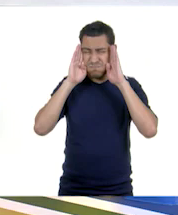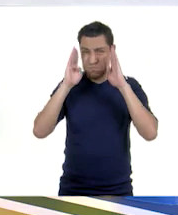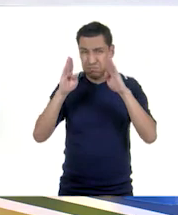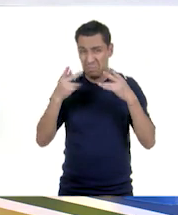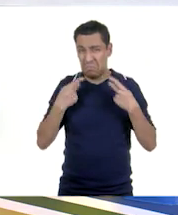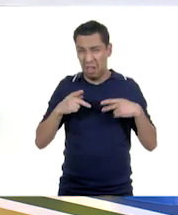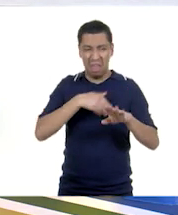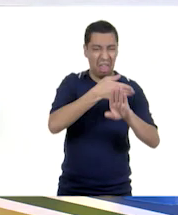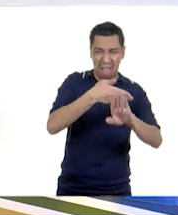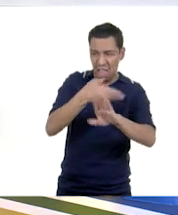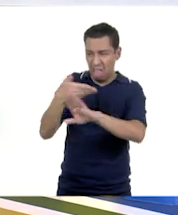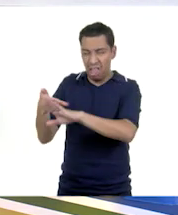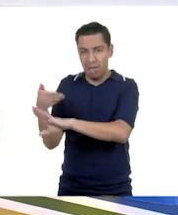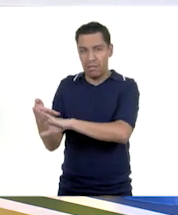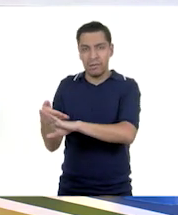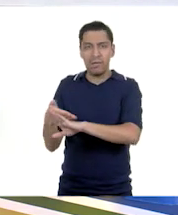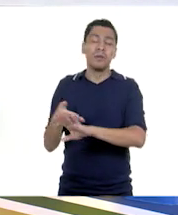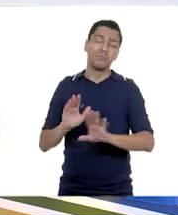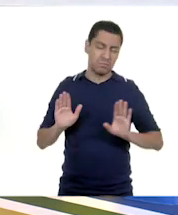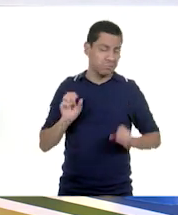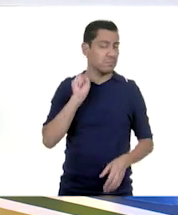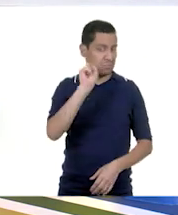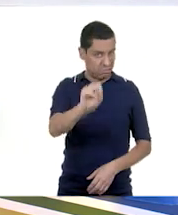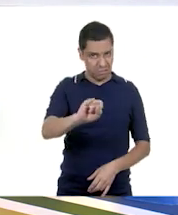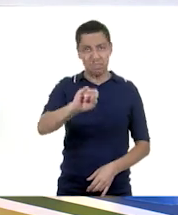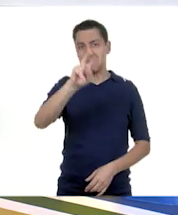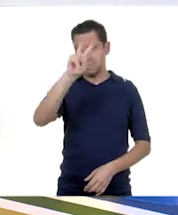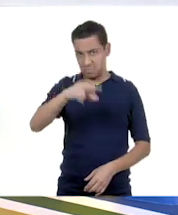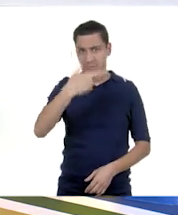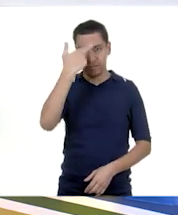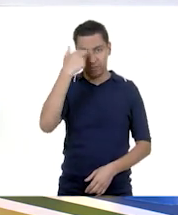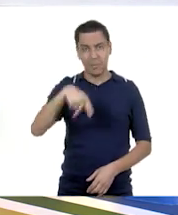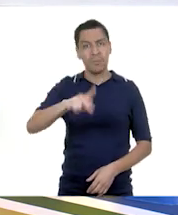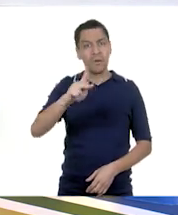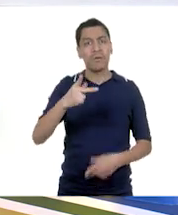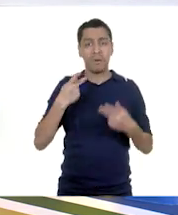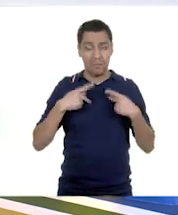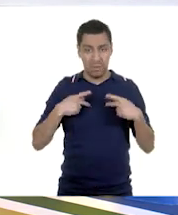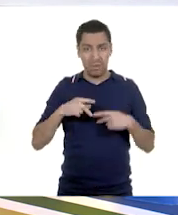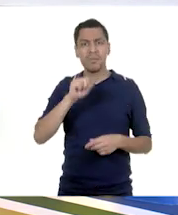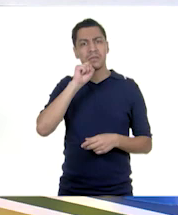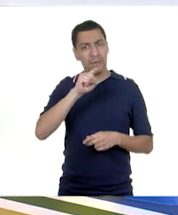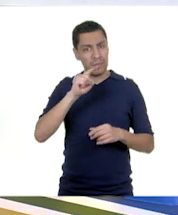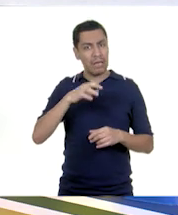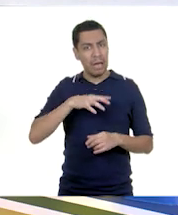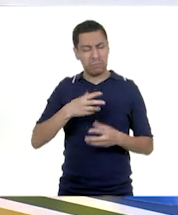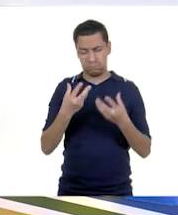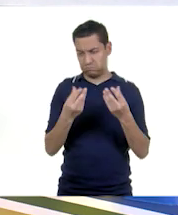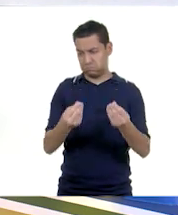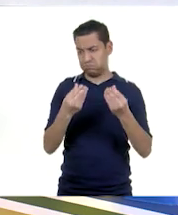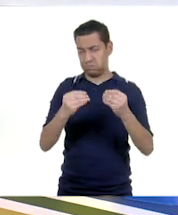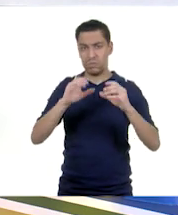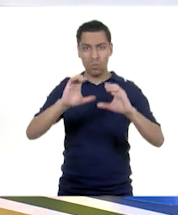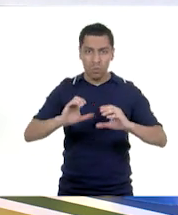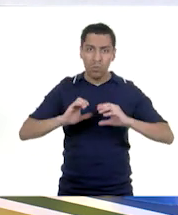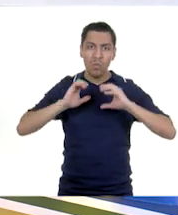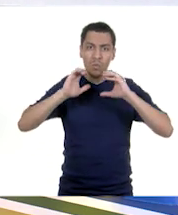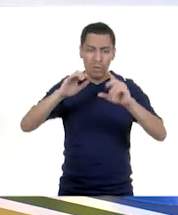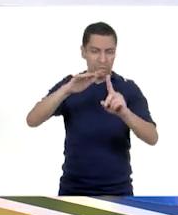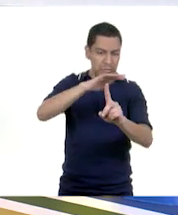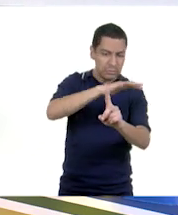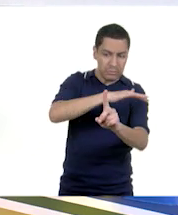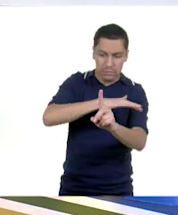en que ha dañado. Sí, hemos hecho muchas cosas que no está bien y hemos contaminado mucho, pero ahora yo creo que estamos